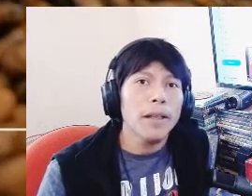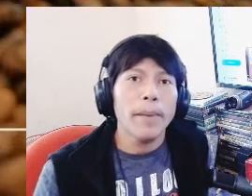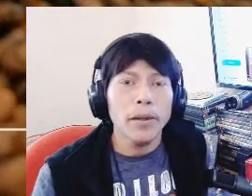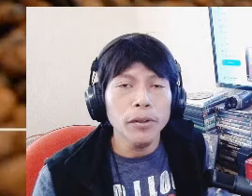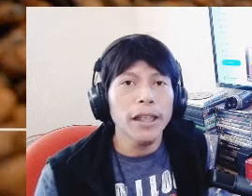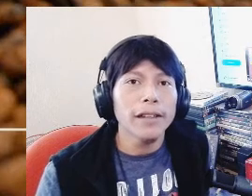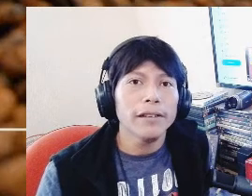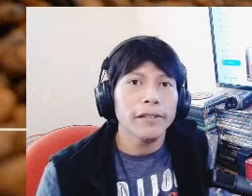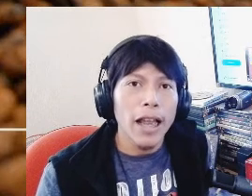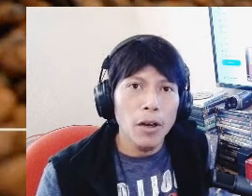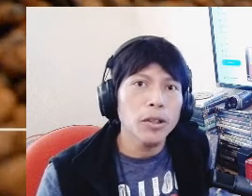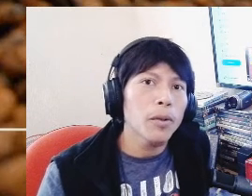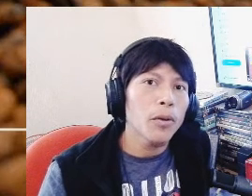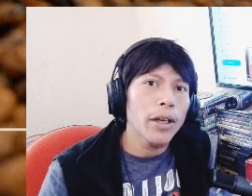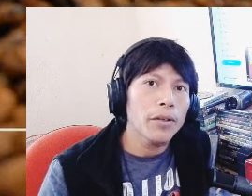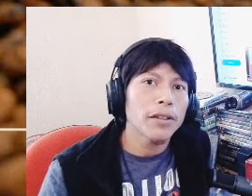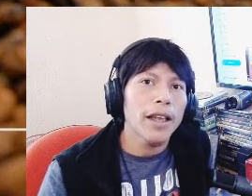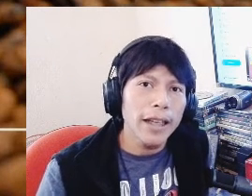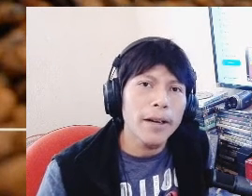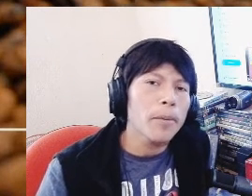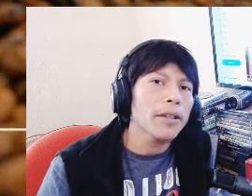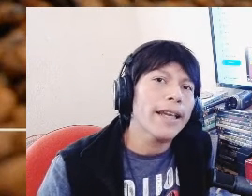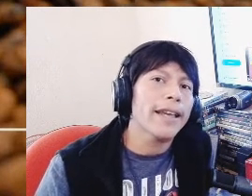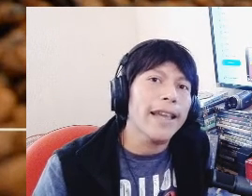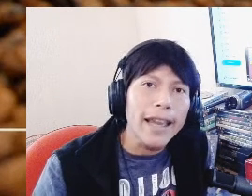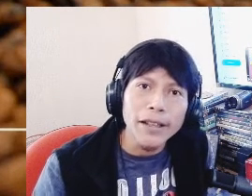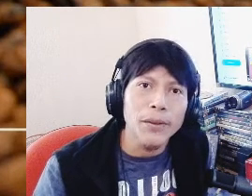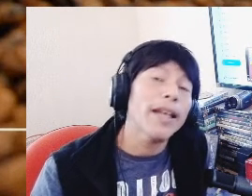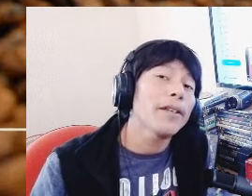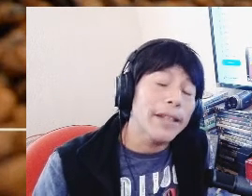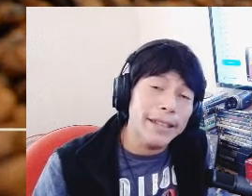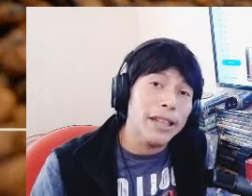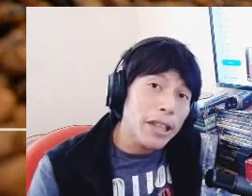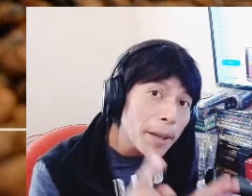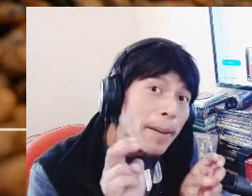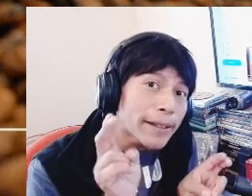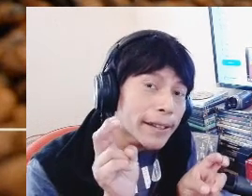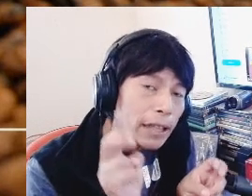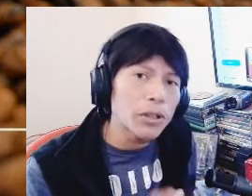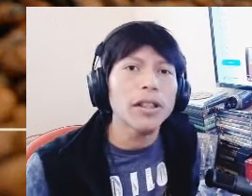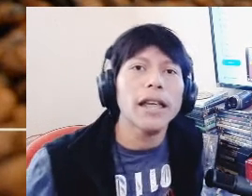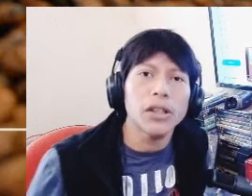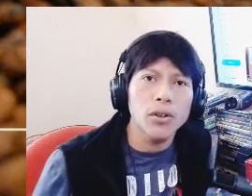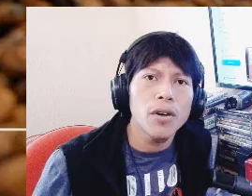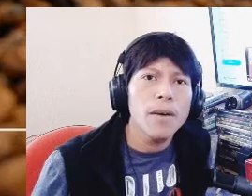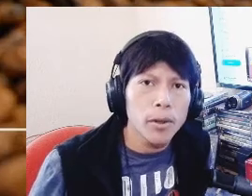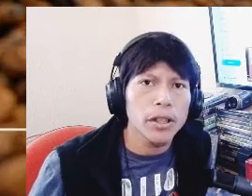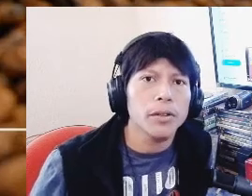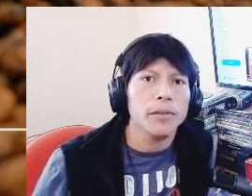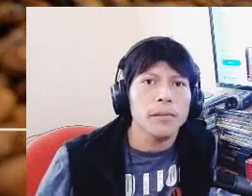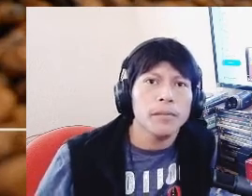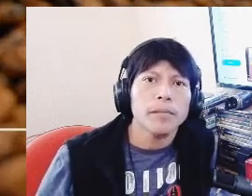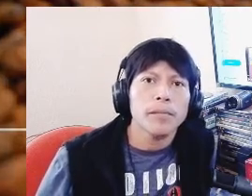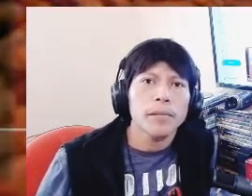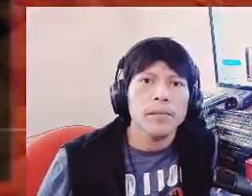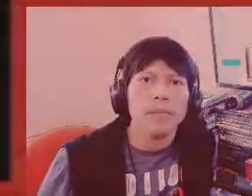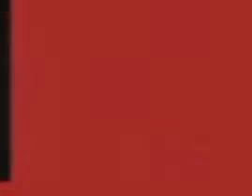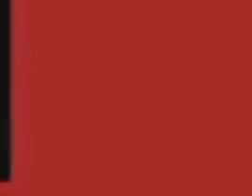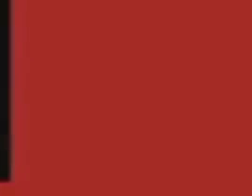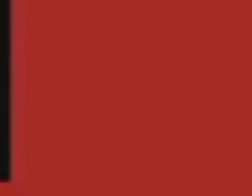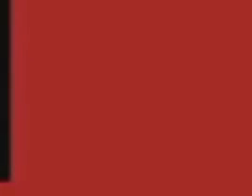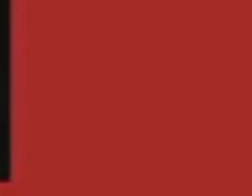Astillero le pregunta a los involucrados en el reportaje que hizo, en la investigación que hizo, proceso.